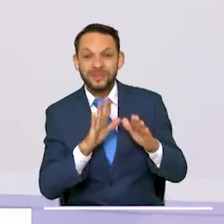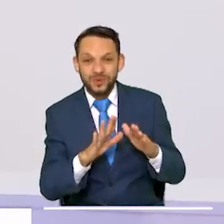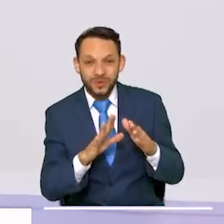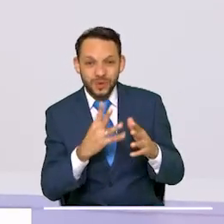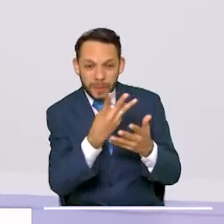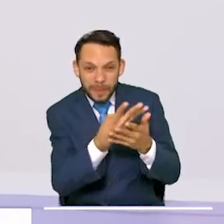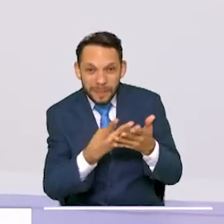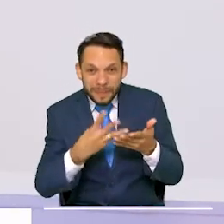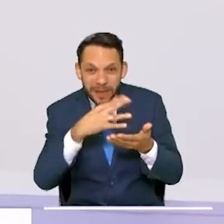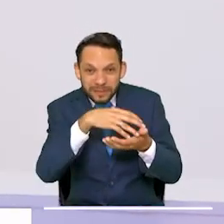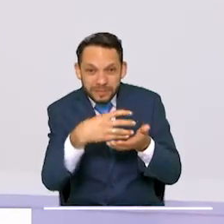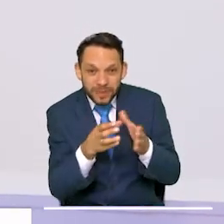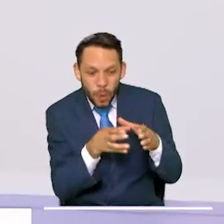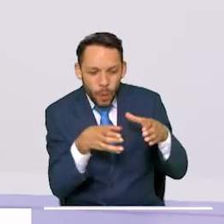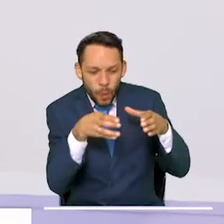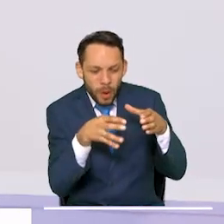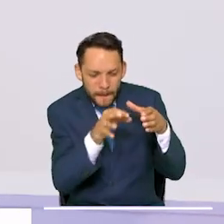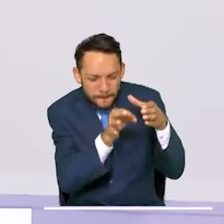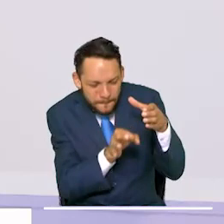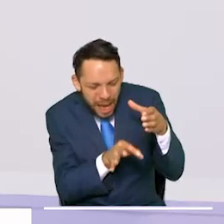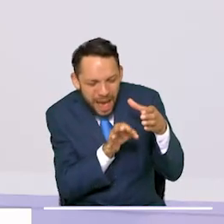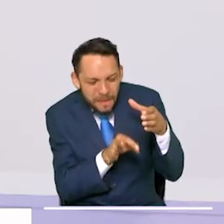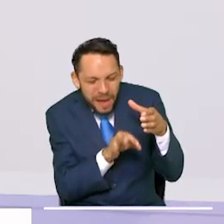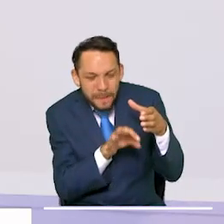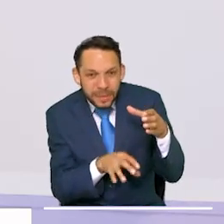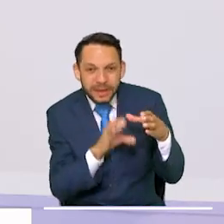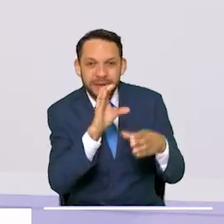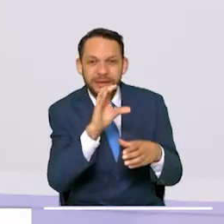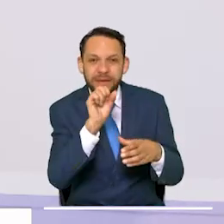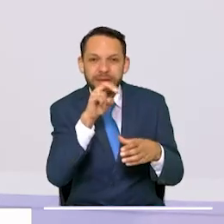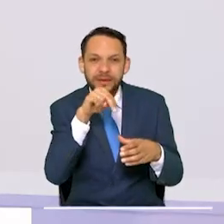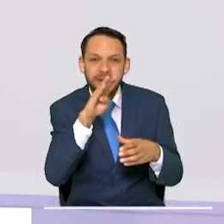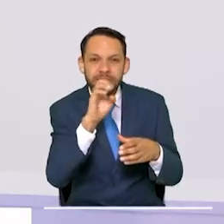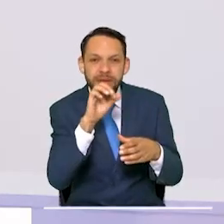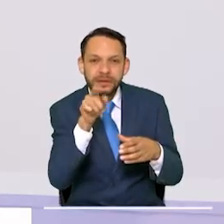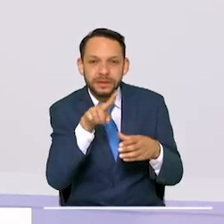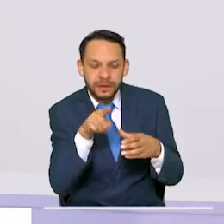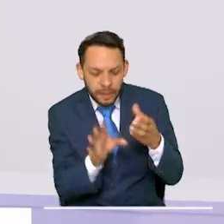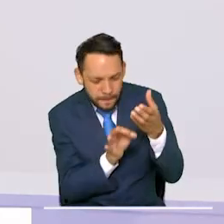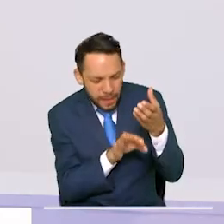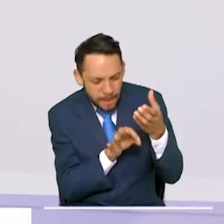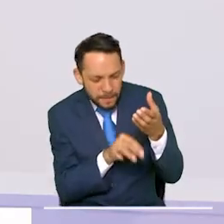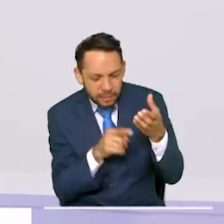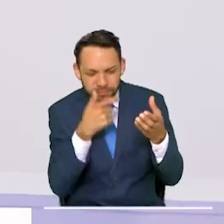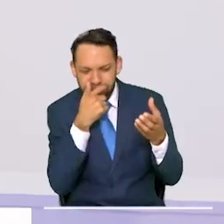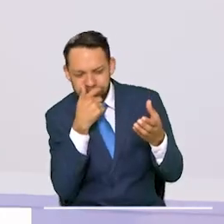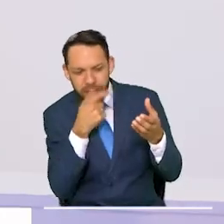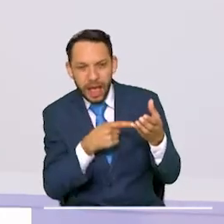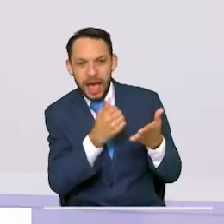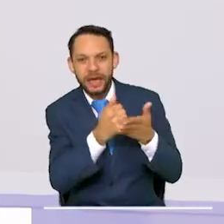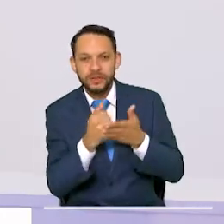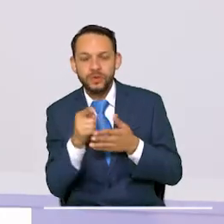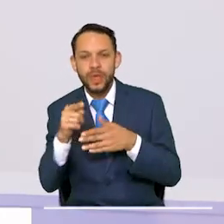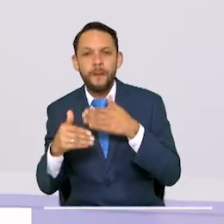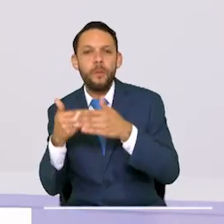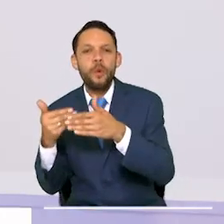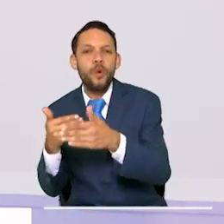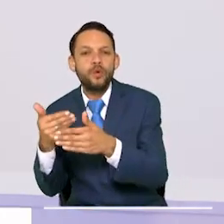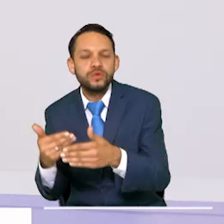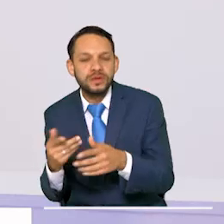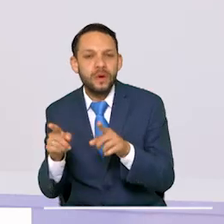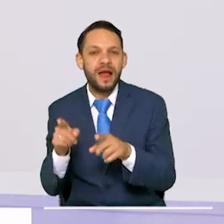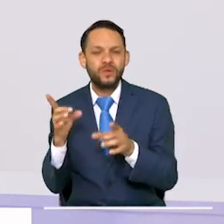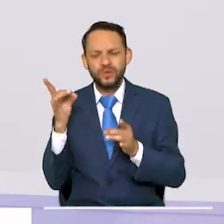puede servir para ver las circunstancias del sistema nervioso central, para ver diagnósticos de enfermedades, pero también para procesos crónicos